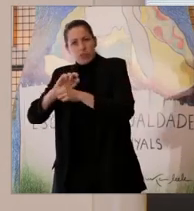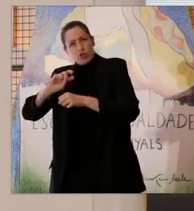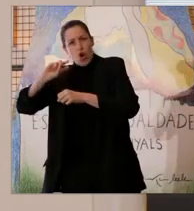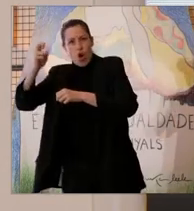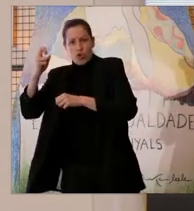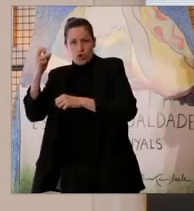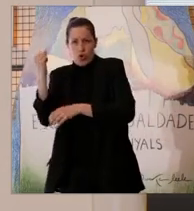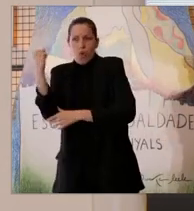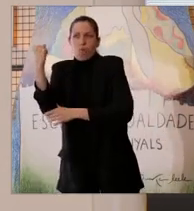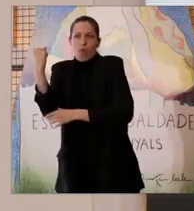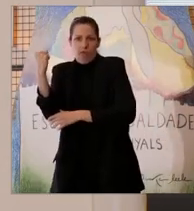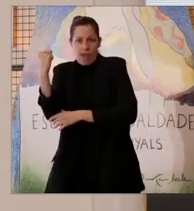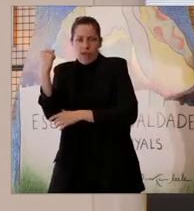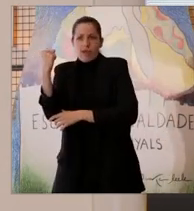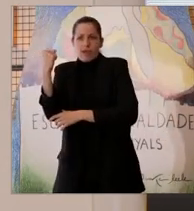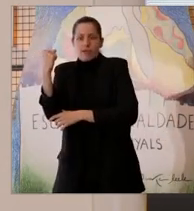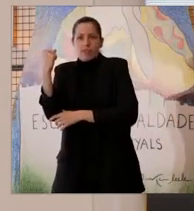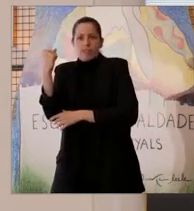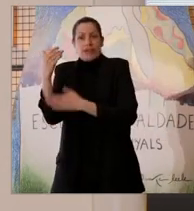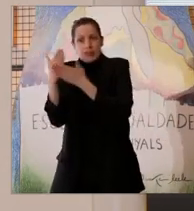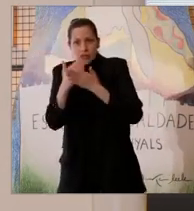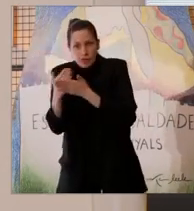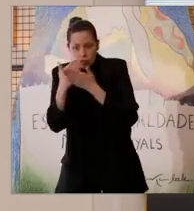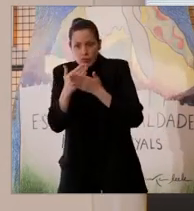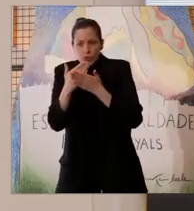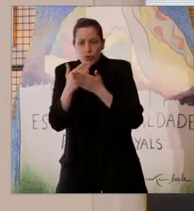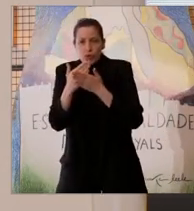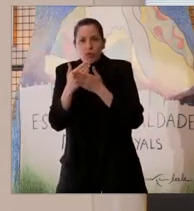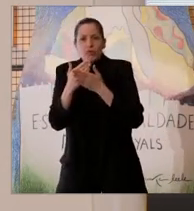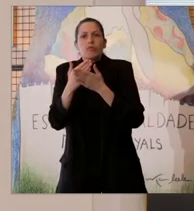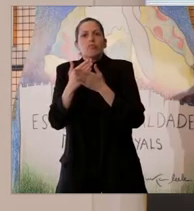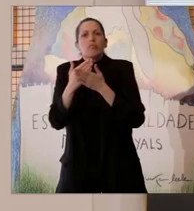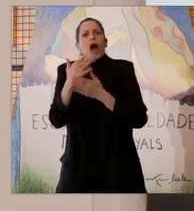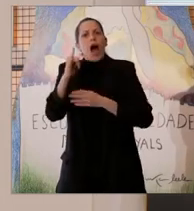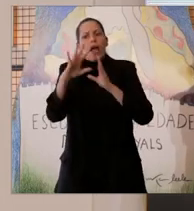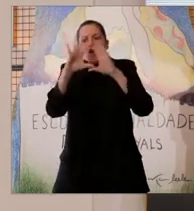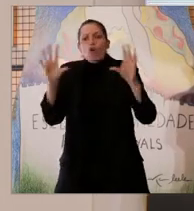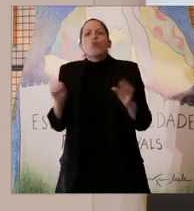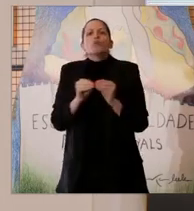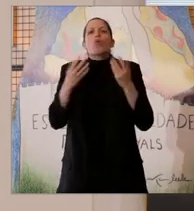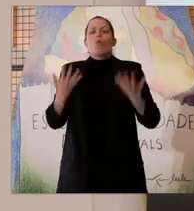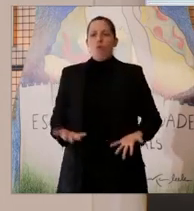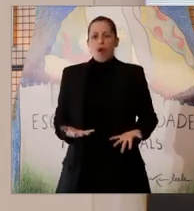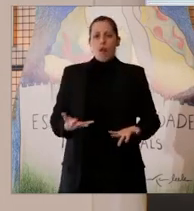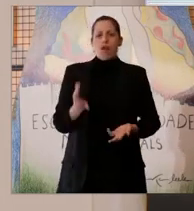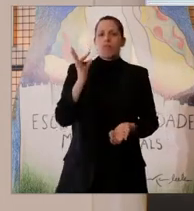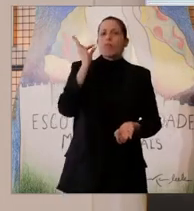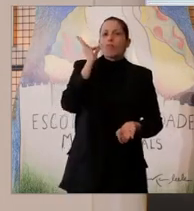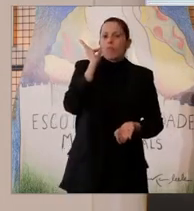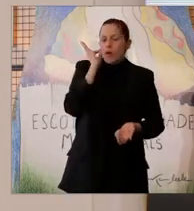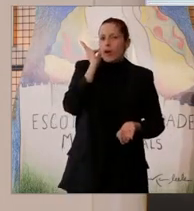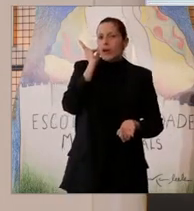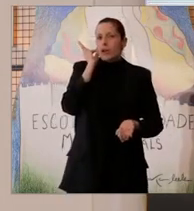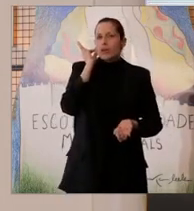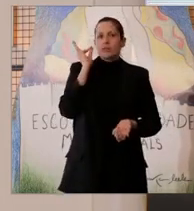la atención y es que hay un Gap en la autopromoción es decir hay una brecha brutal en como las mujeres autopromocionan